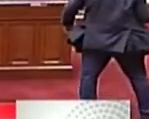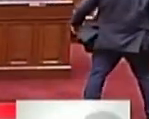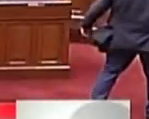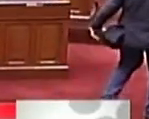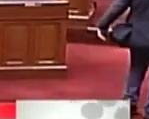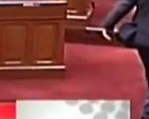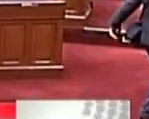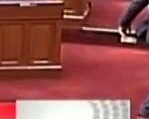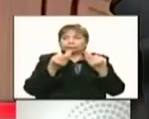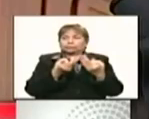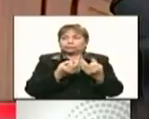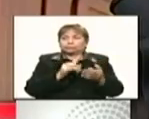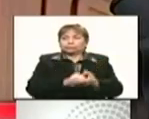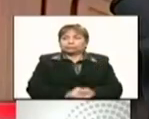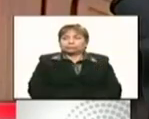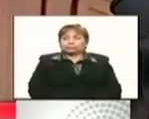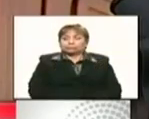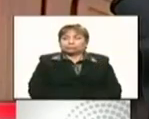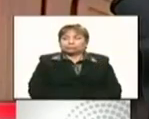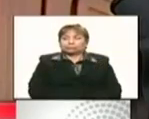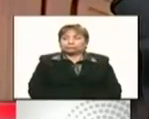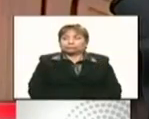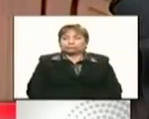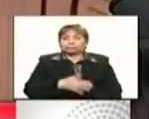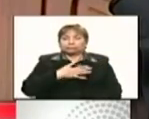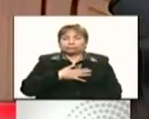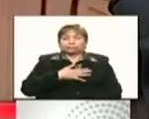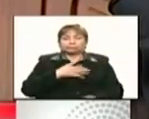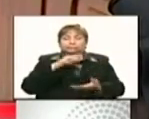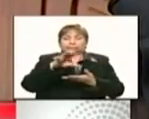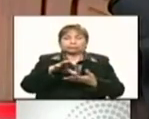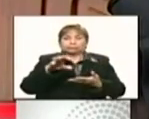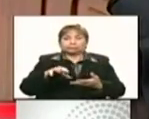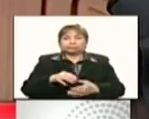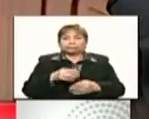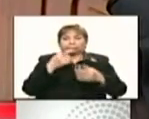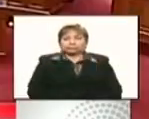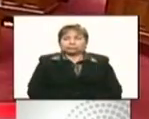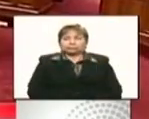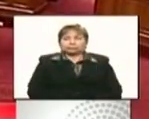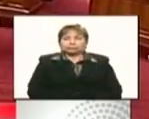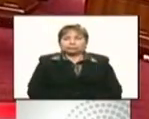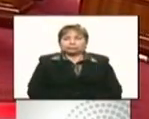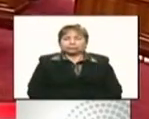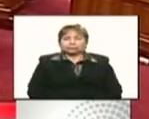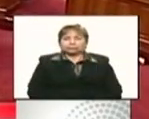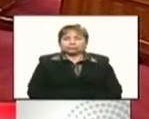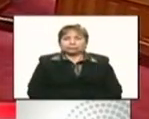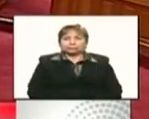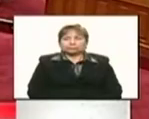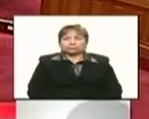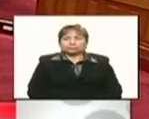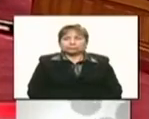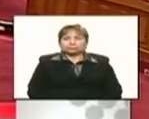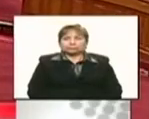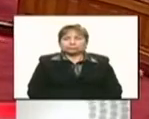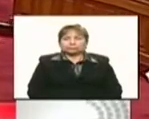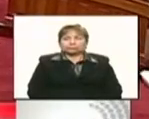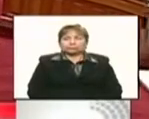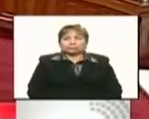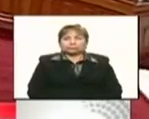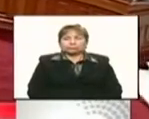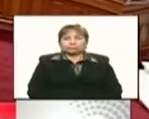haciendo en diferentes regiones, además es una promesa de campaña. Este caso